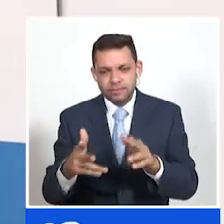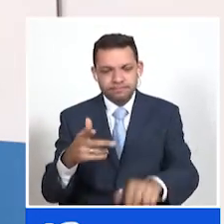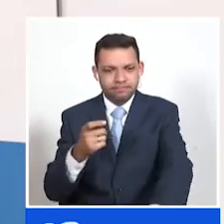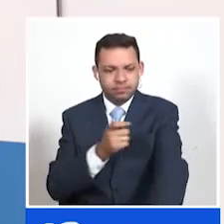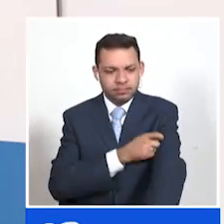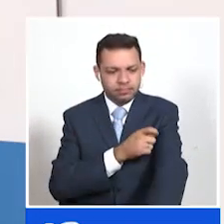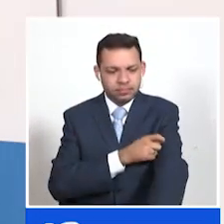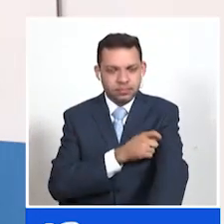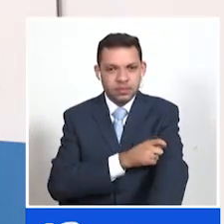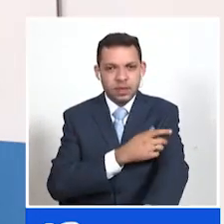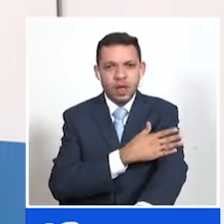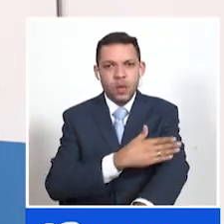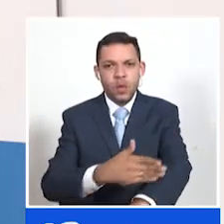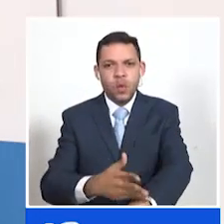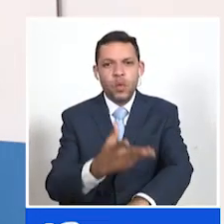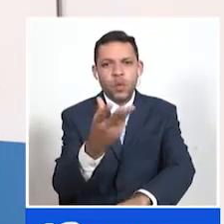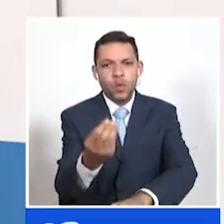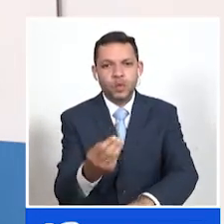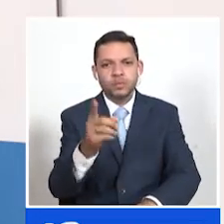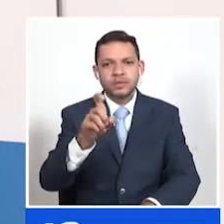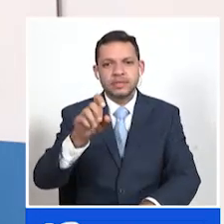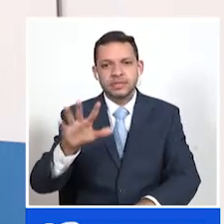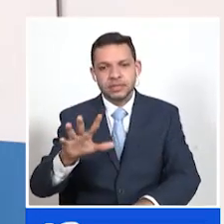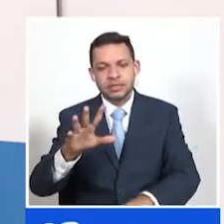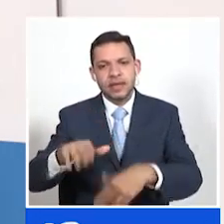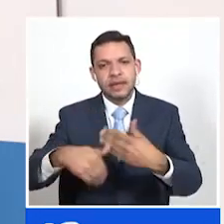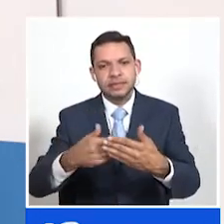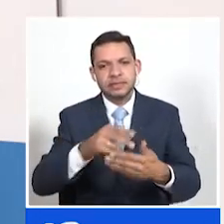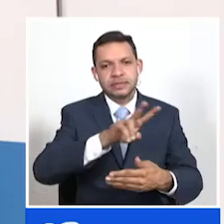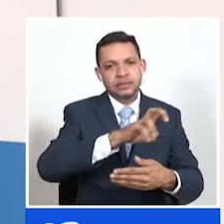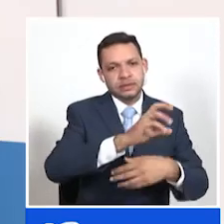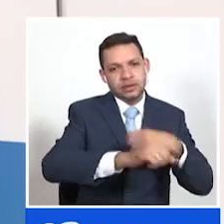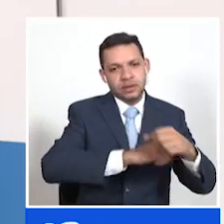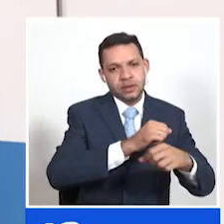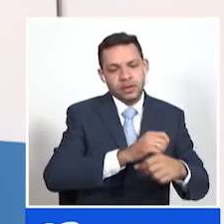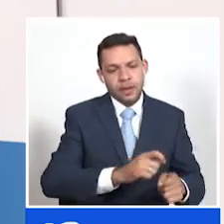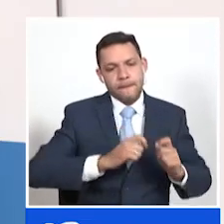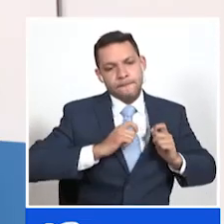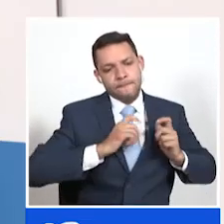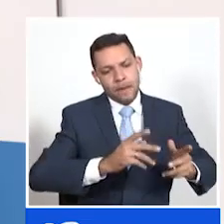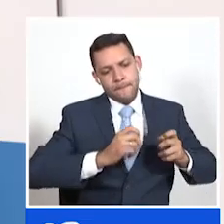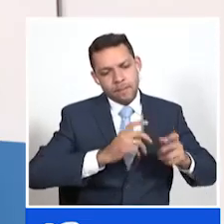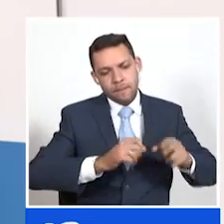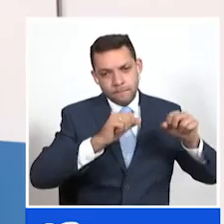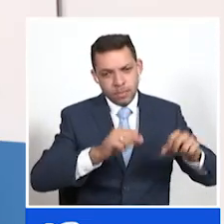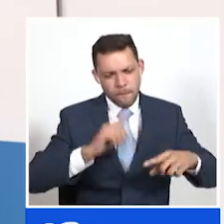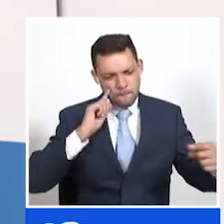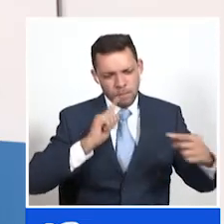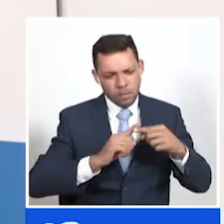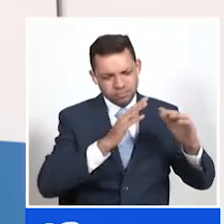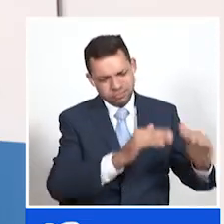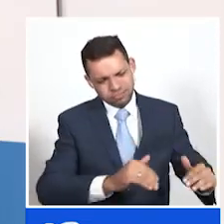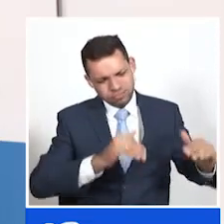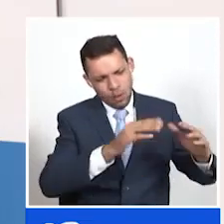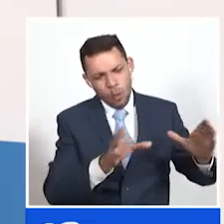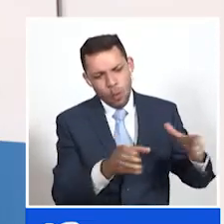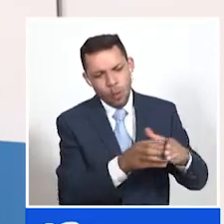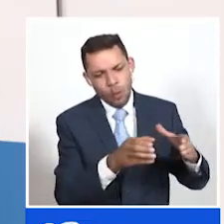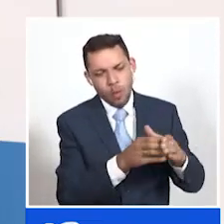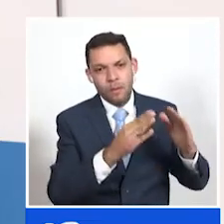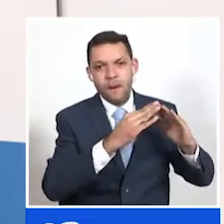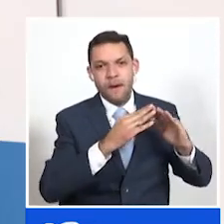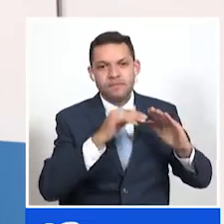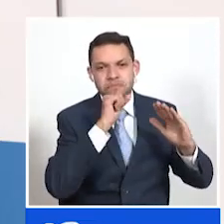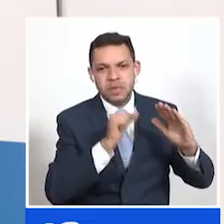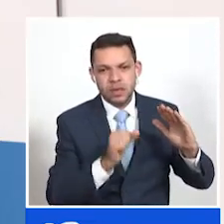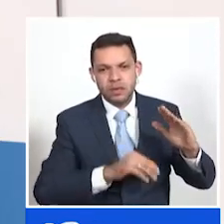vacunados las personas de 65 a 70 años de edad. Según la Secretaría de Salud de Manizales, se priorizarán la población residente en los centros